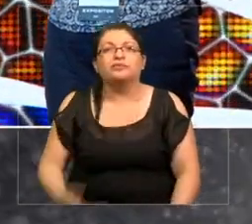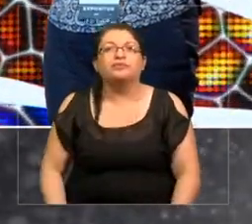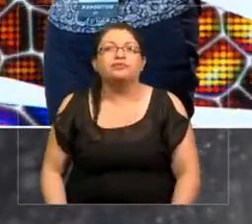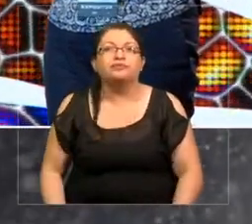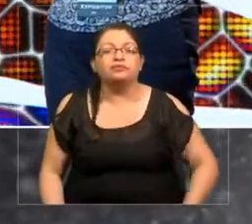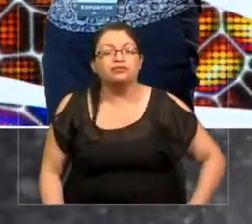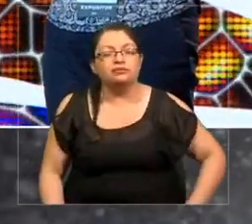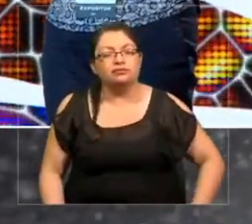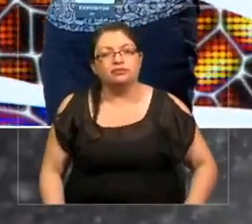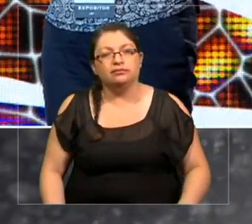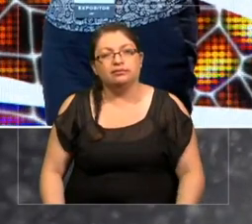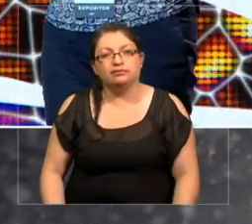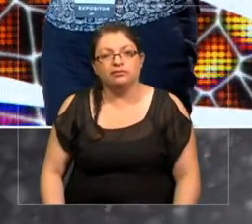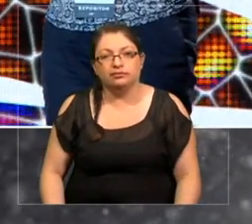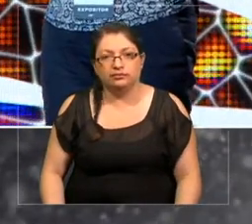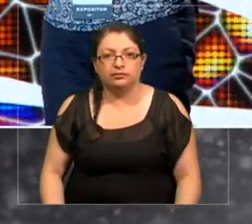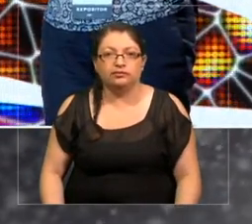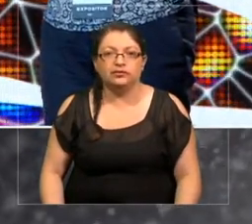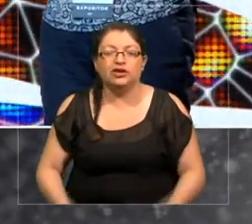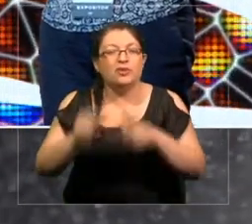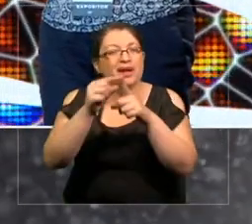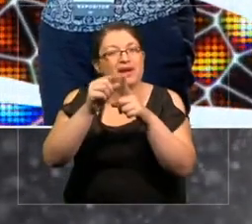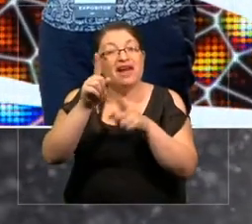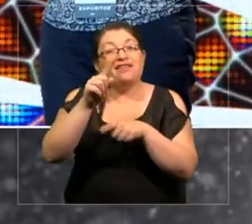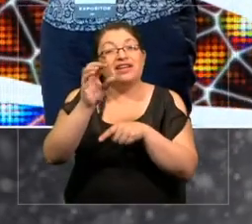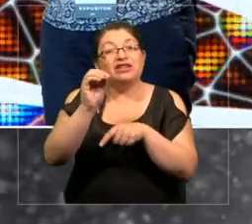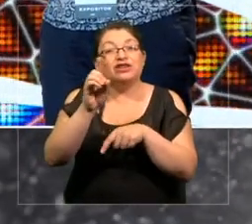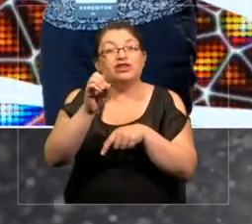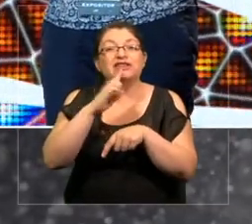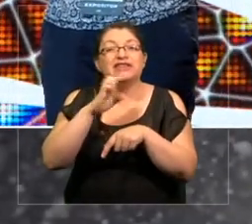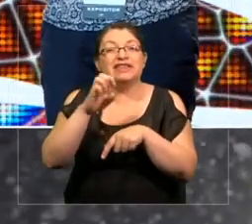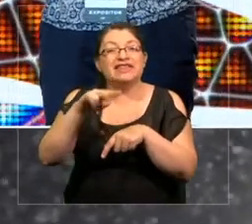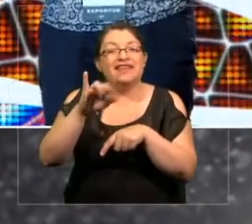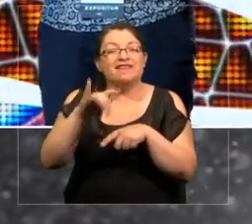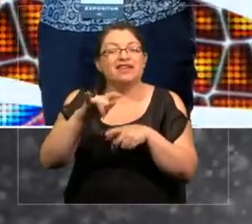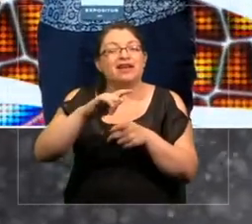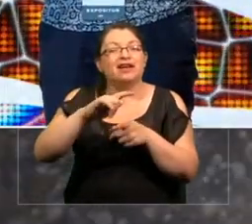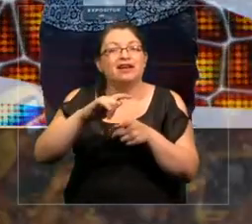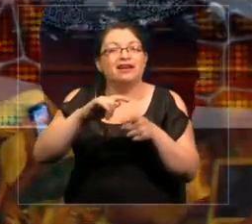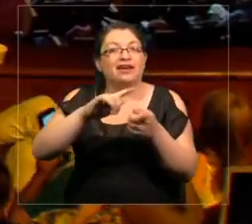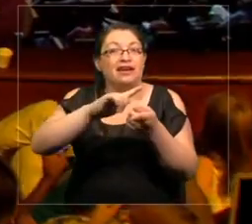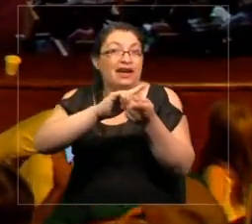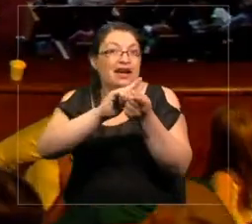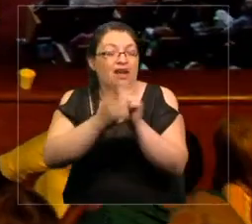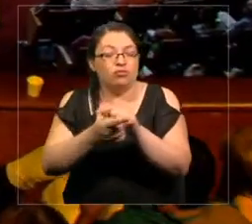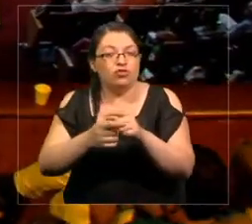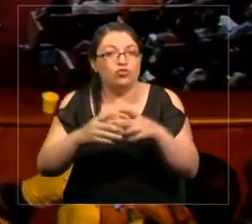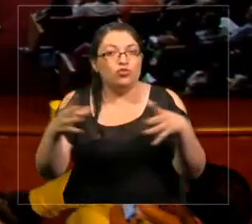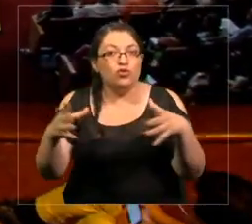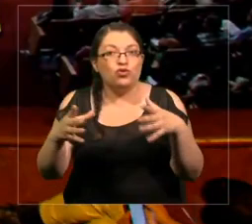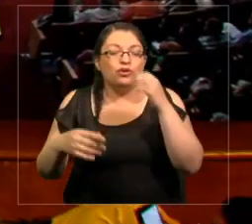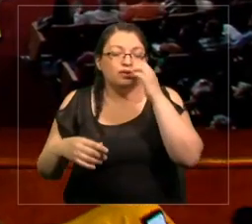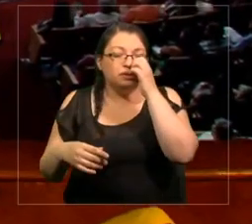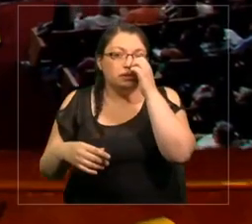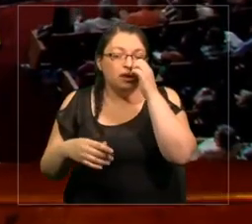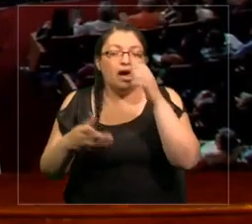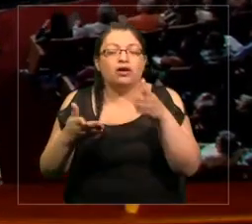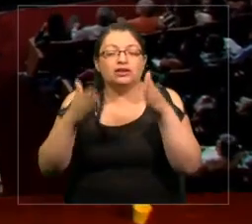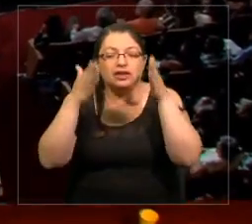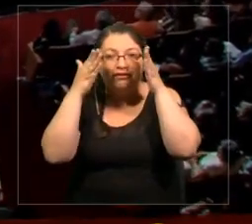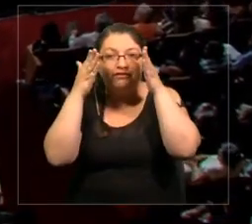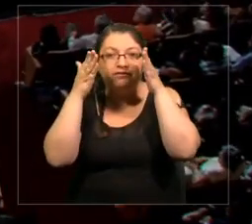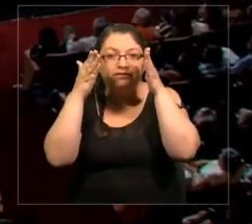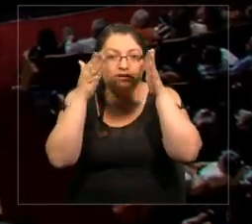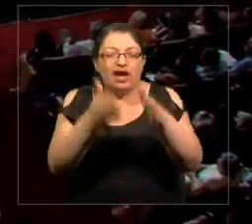mucho el tema de la palabra sostenible que significa se reduce hoy en el tema de la ciudad de